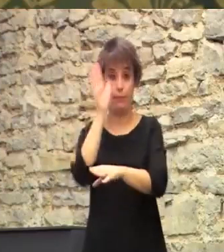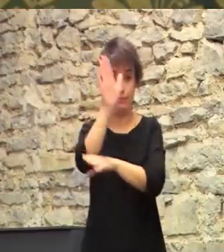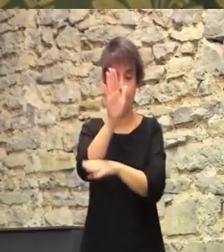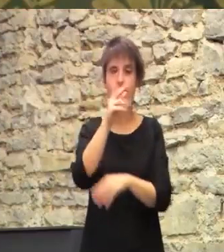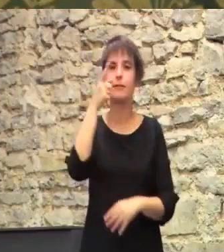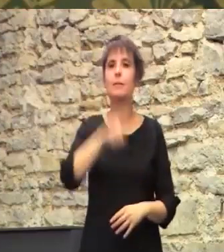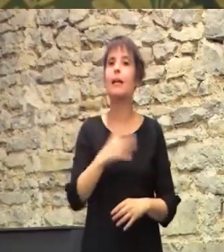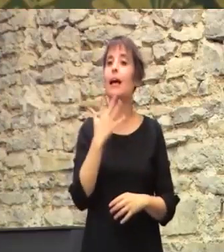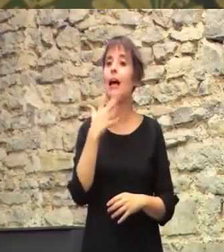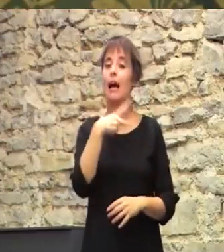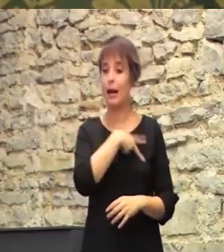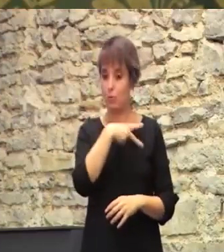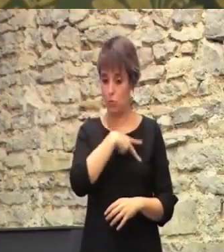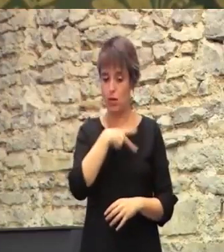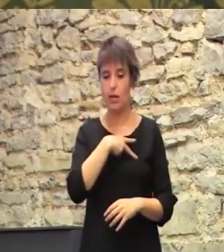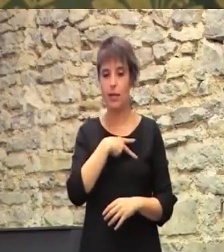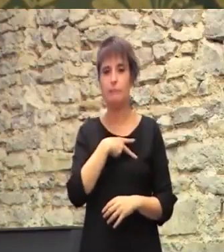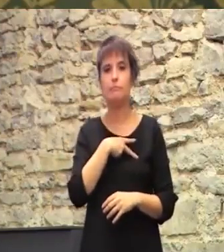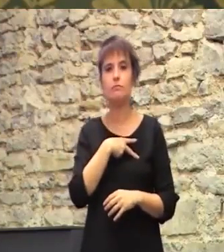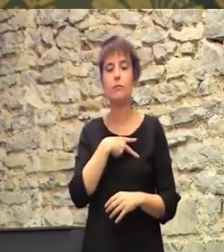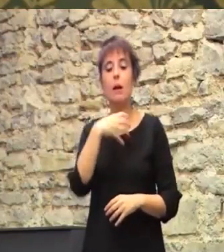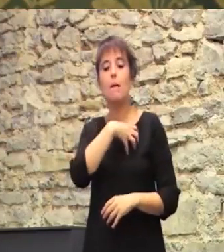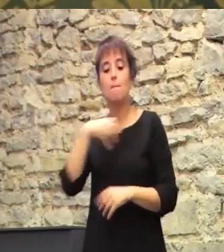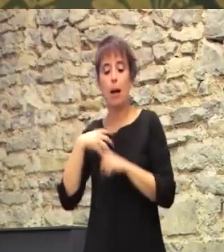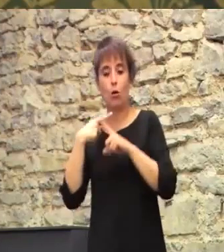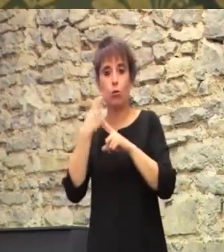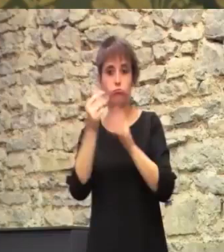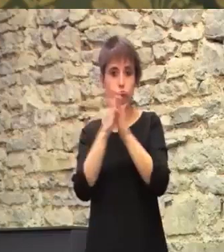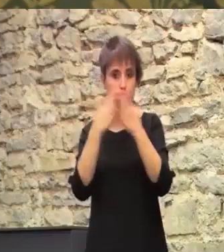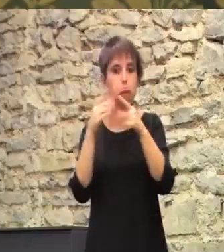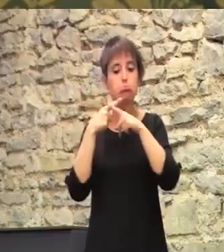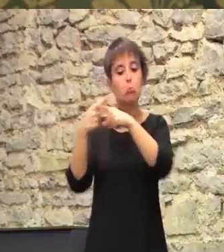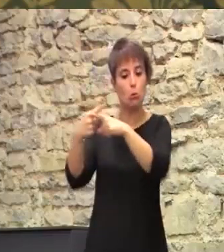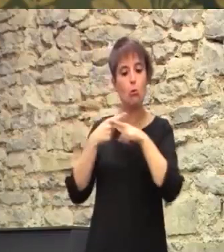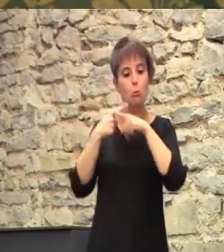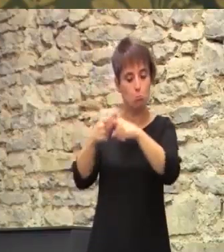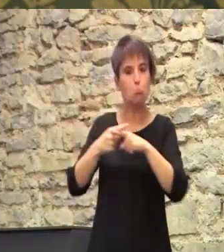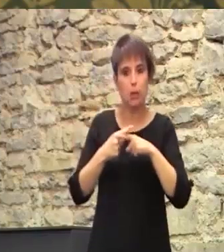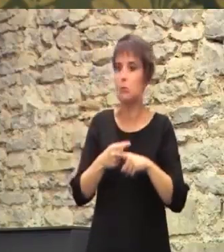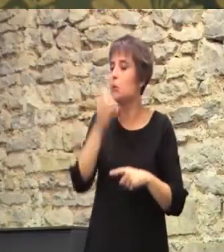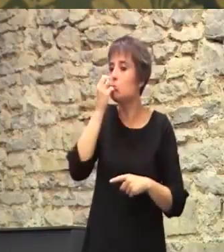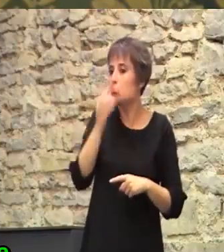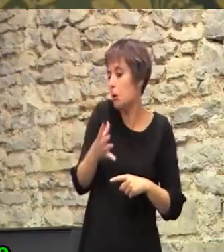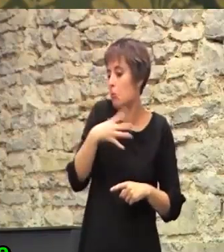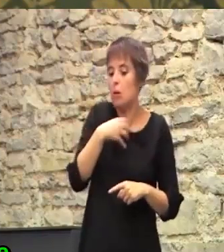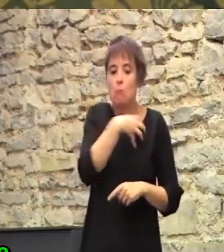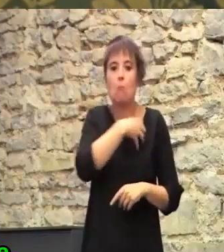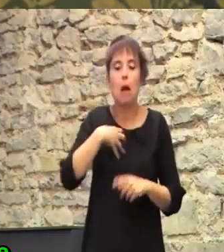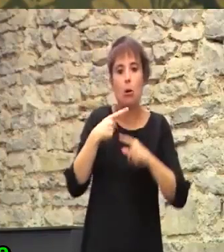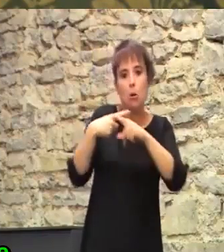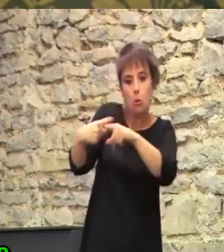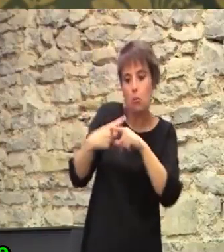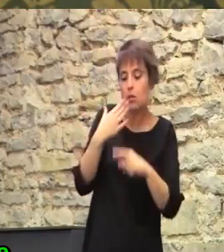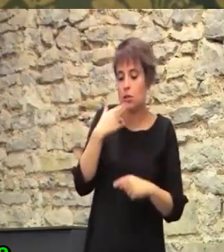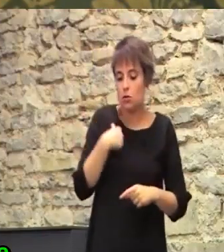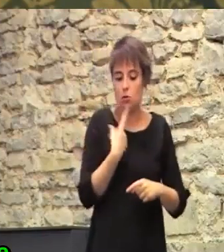tenía una cuenta de banco compartida con su marido también uno comparte generalmente las cuentas de banco porque si